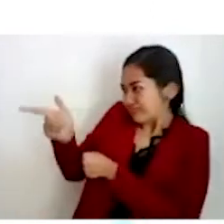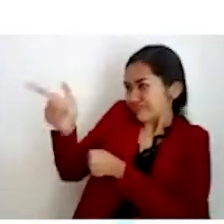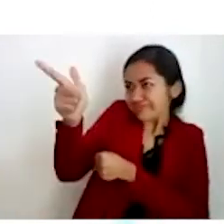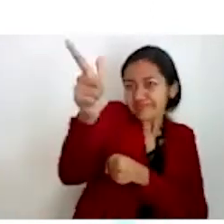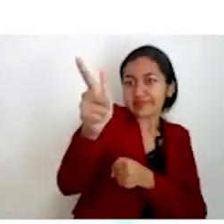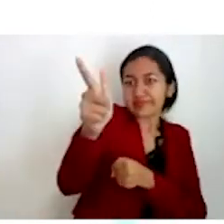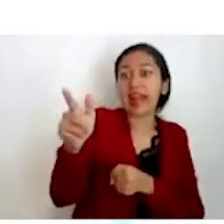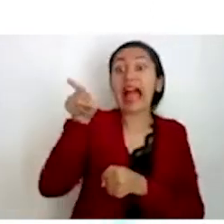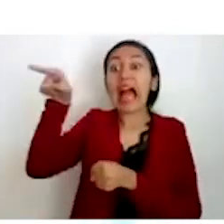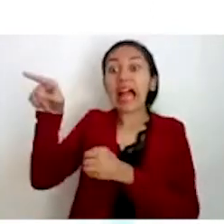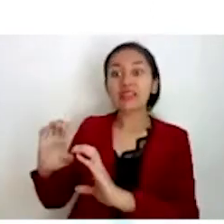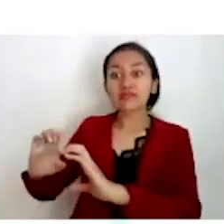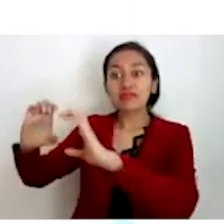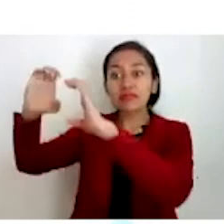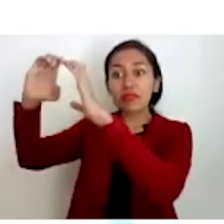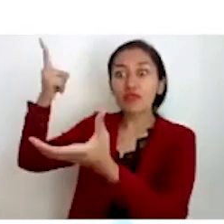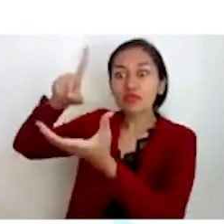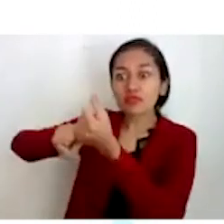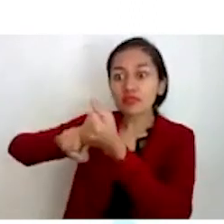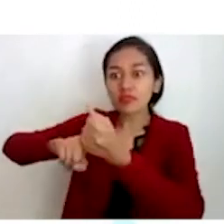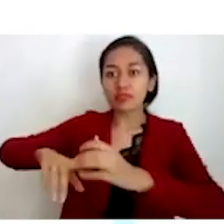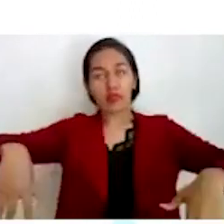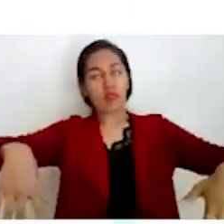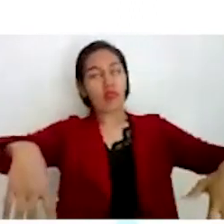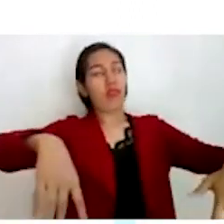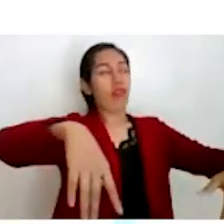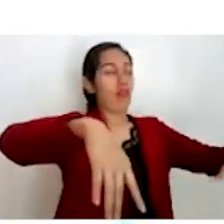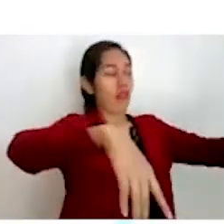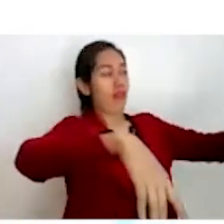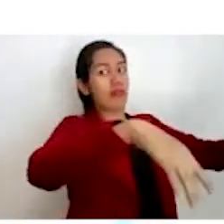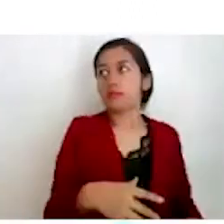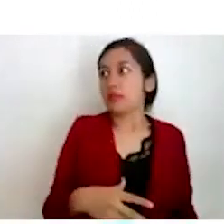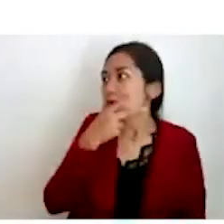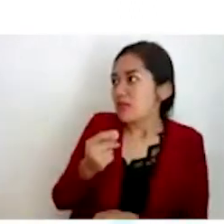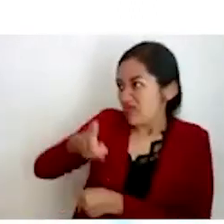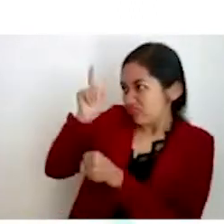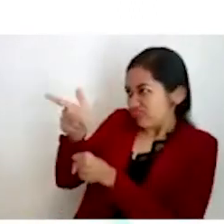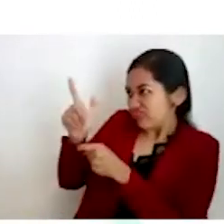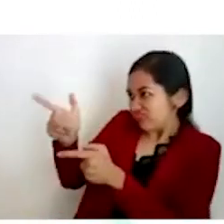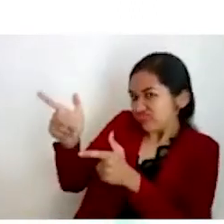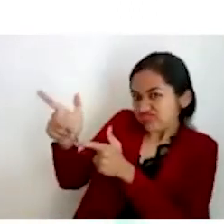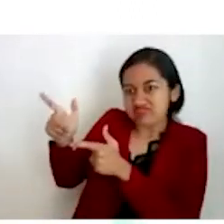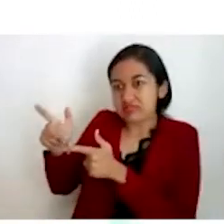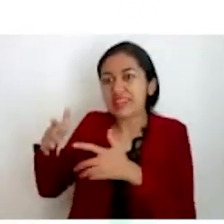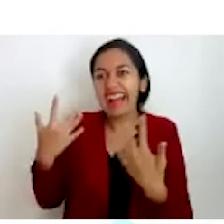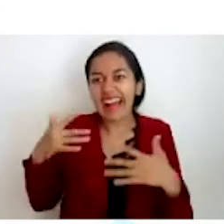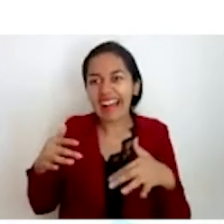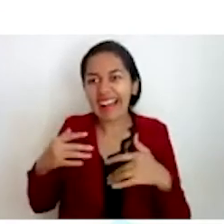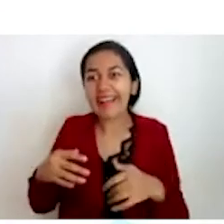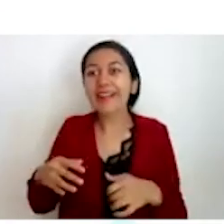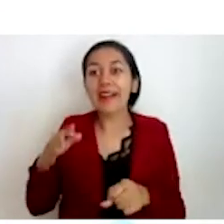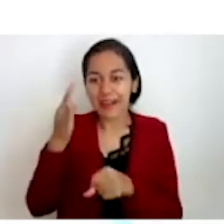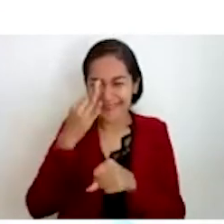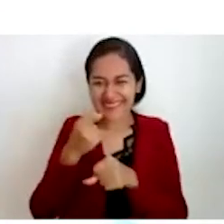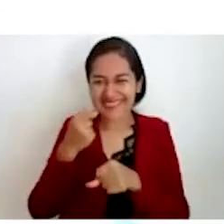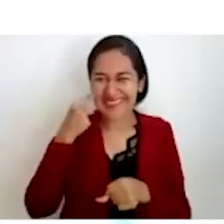silueta de estos vampiros o zombies. Vamos a ver esta escena y con esto ya terminamos y les